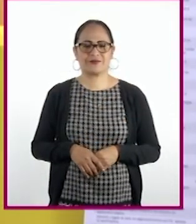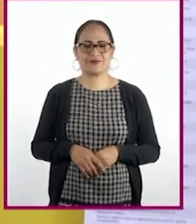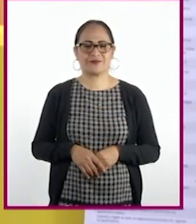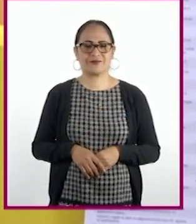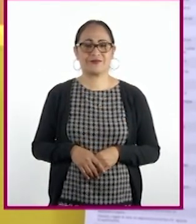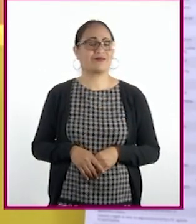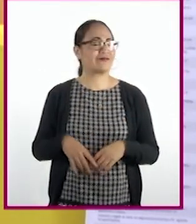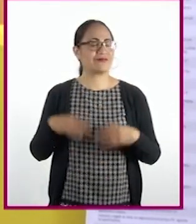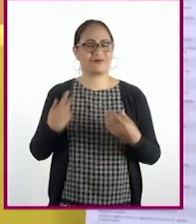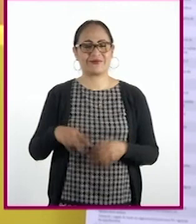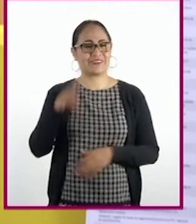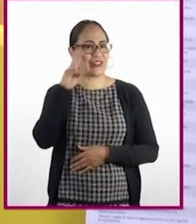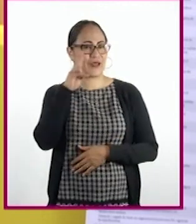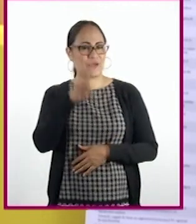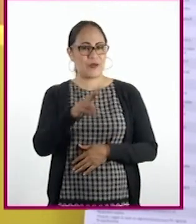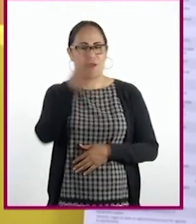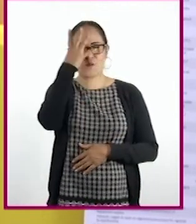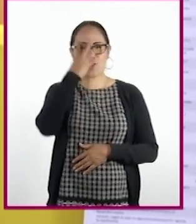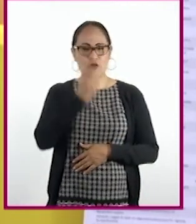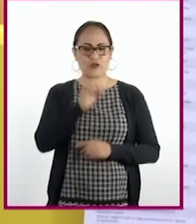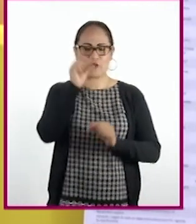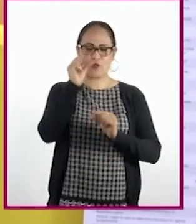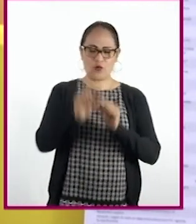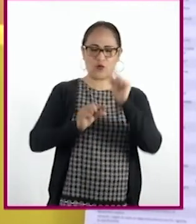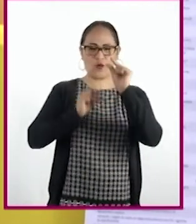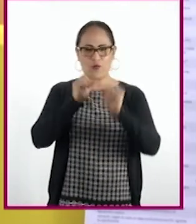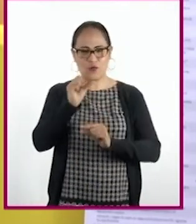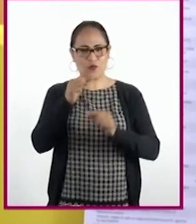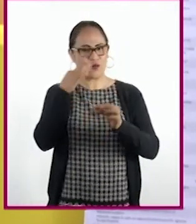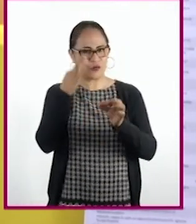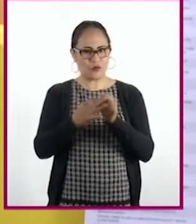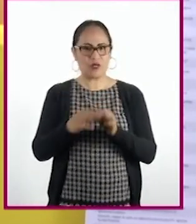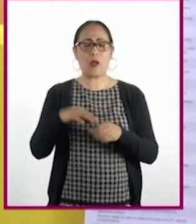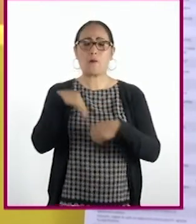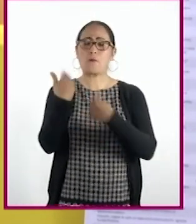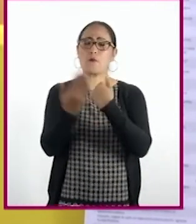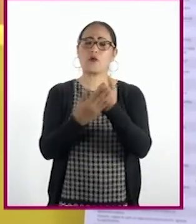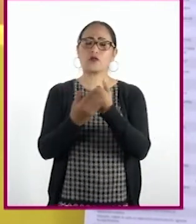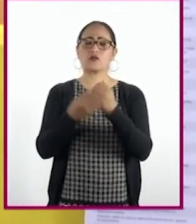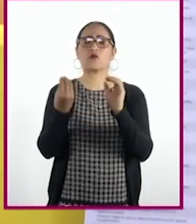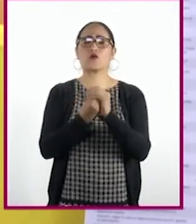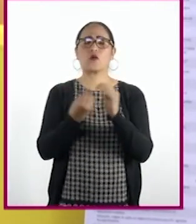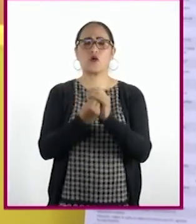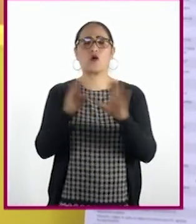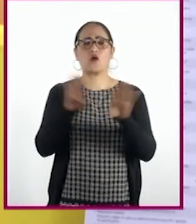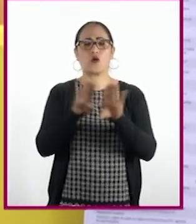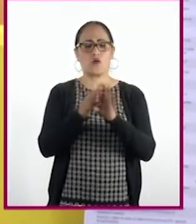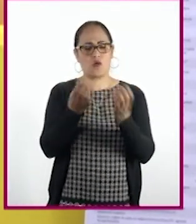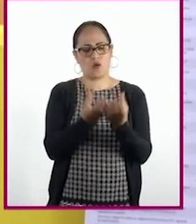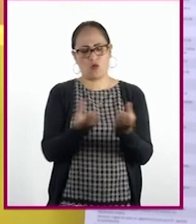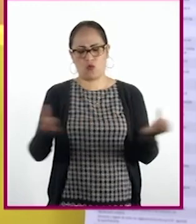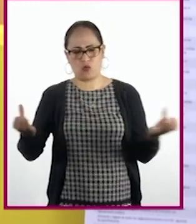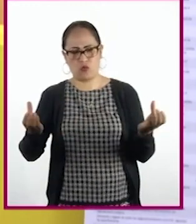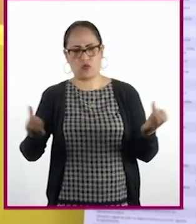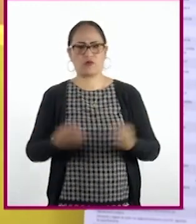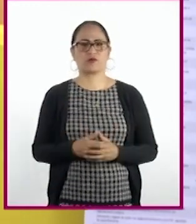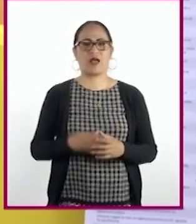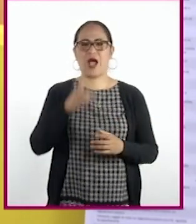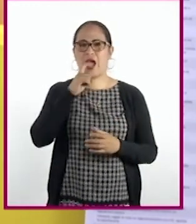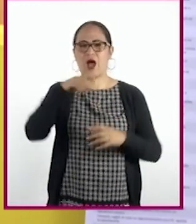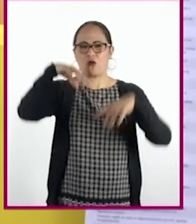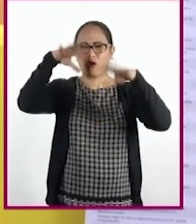¡Qué maravilla ir avanzando! La próxima sesión continuaremos con la tubería de nuestro captador pluvial, por lo